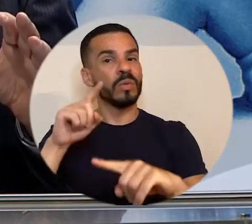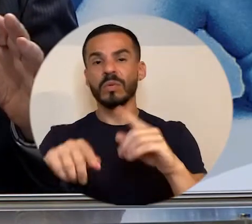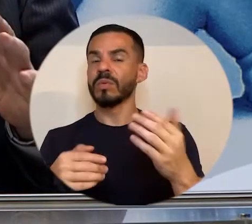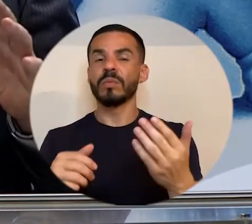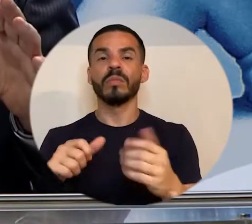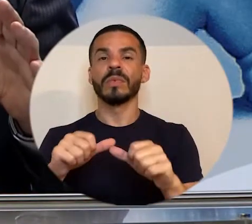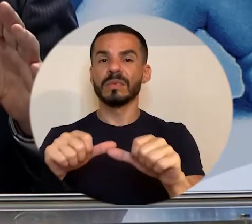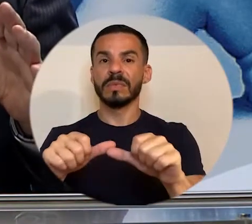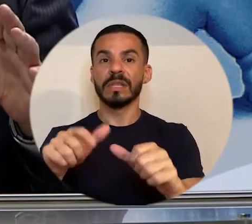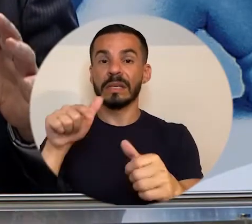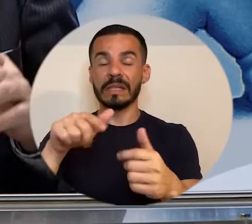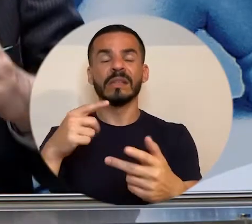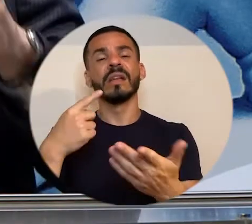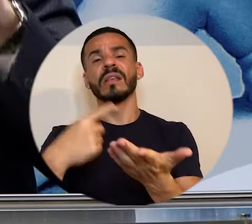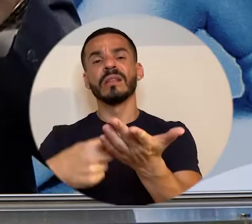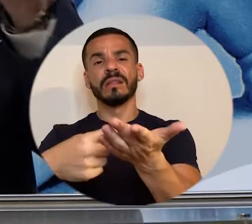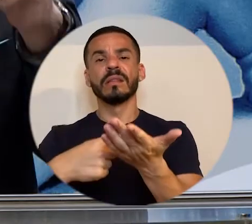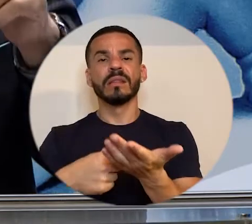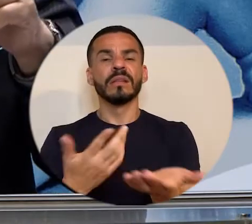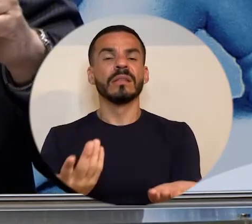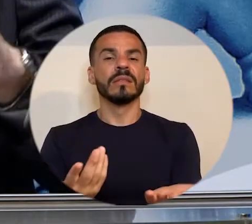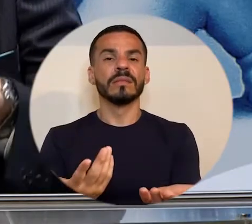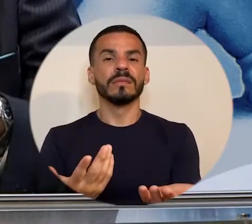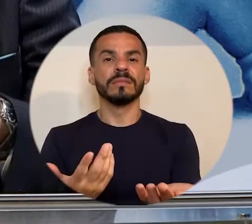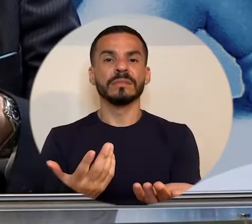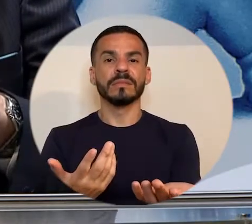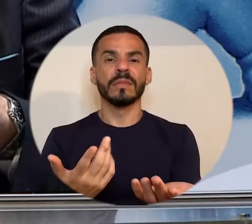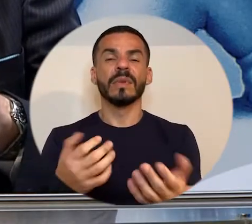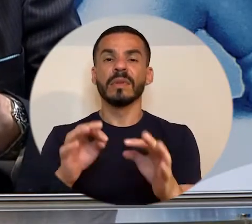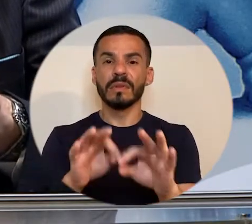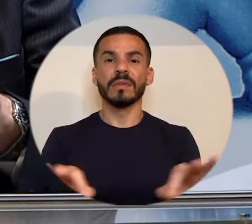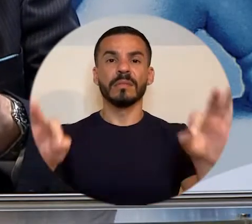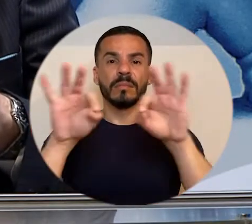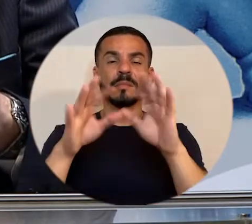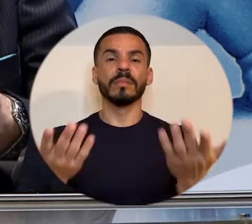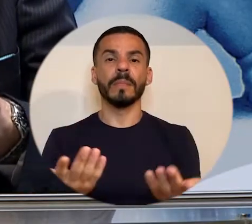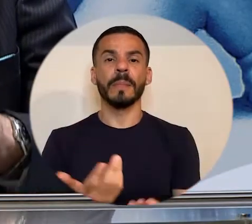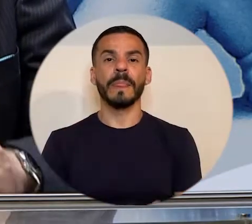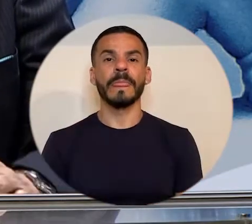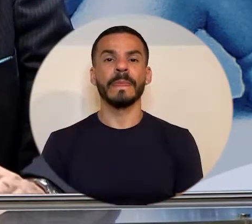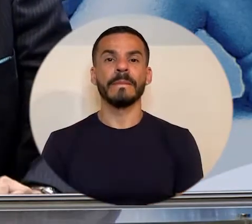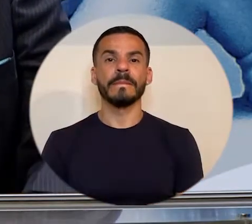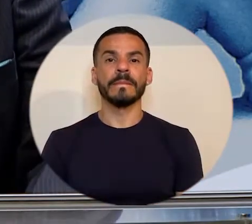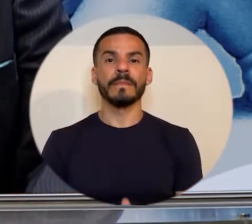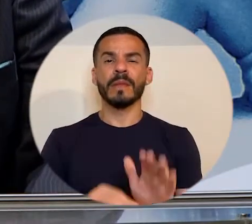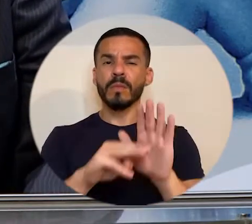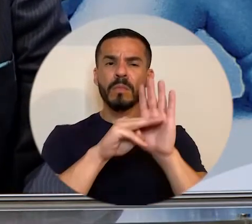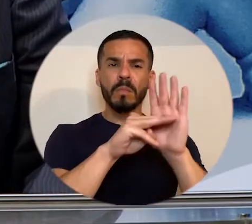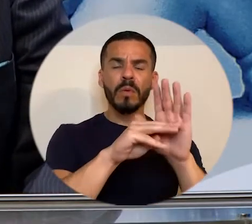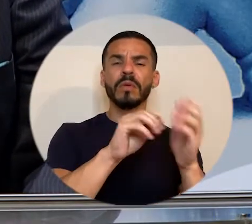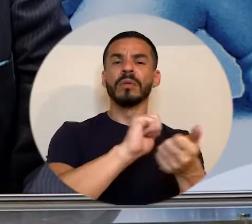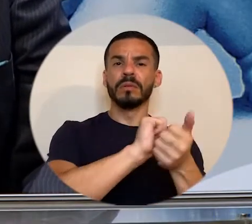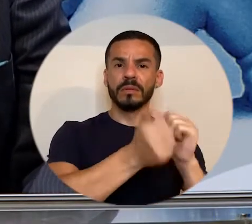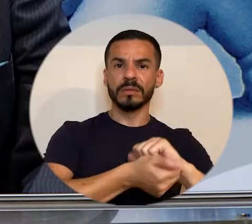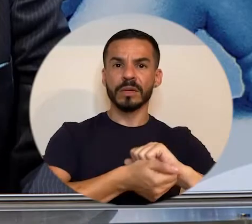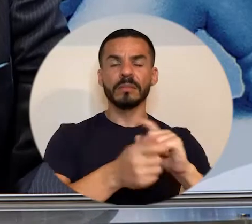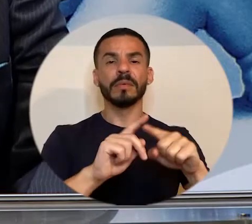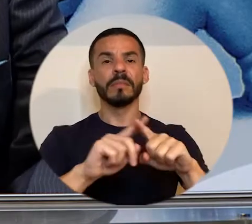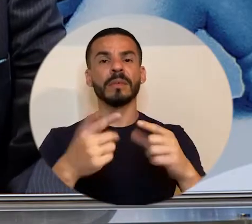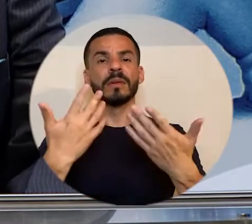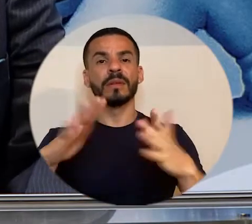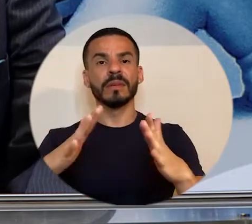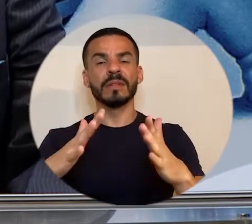económica, no puede salir. Y ahí viene una discusión que es importante. Los paradigmas